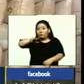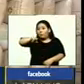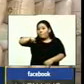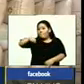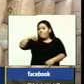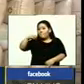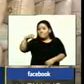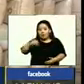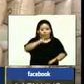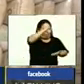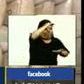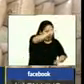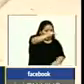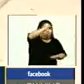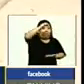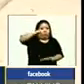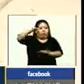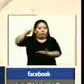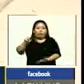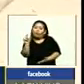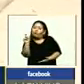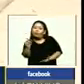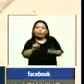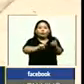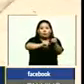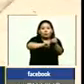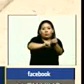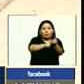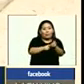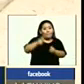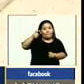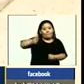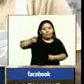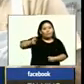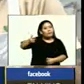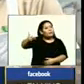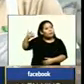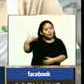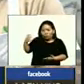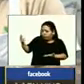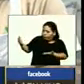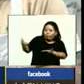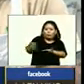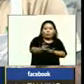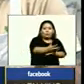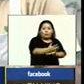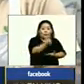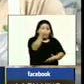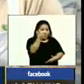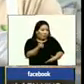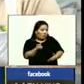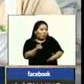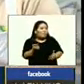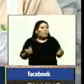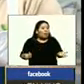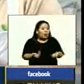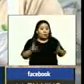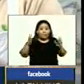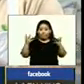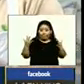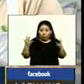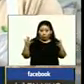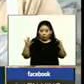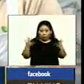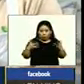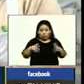quintales de semilla recolectada meses atrás. Cada operario hace es que manualmente